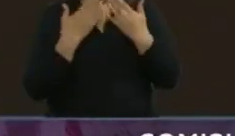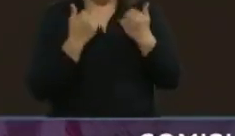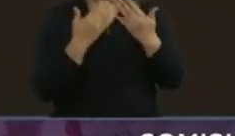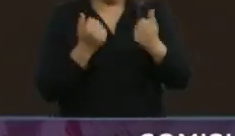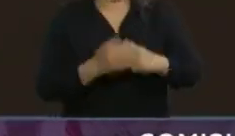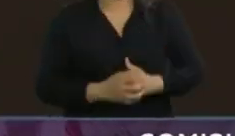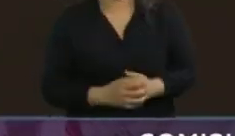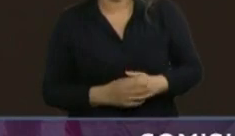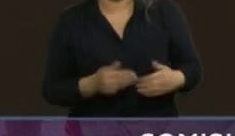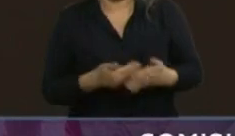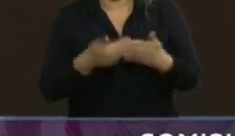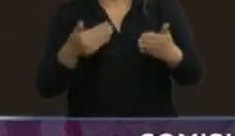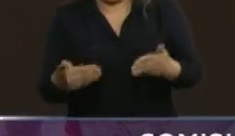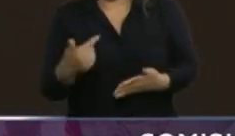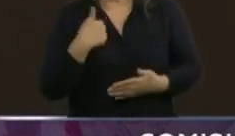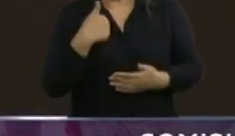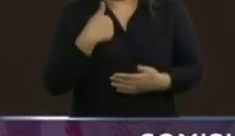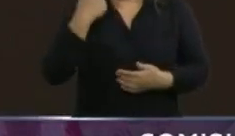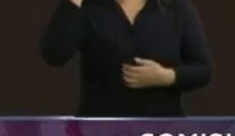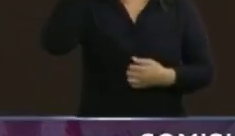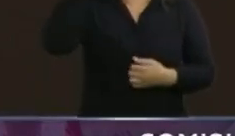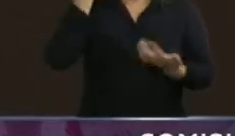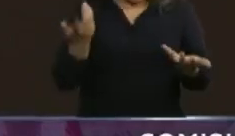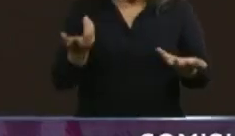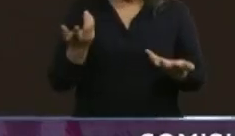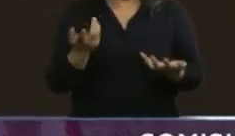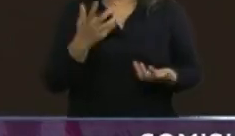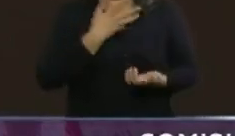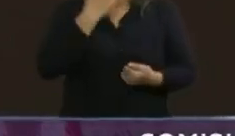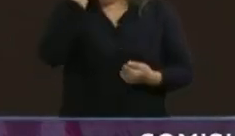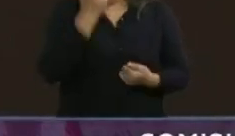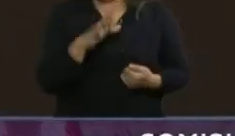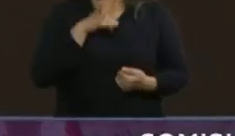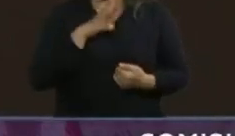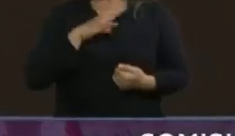y por lo tanto vengo a reivindicar que hay pactos